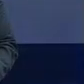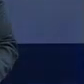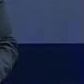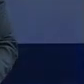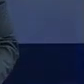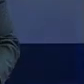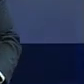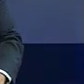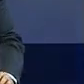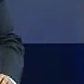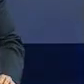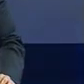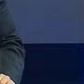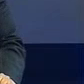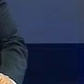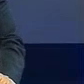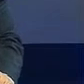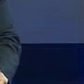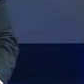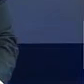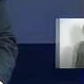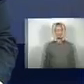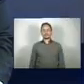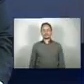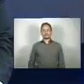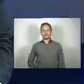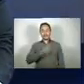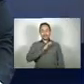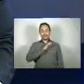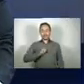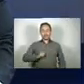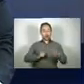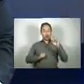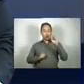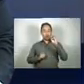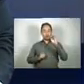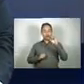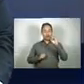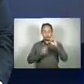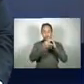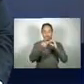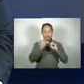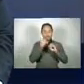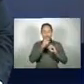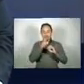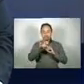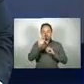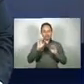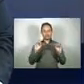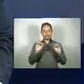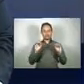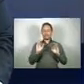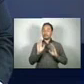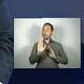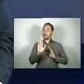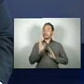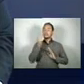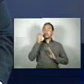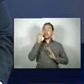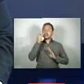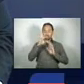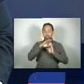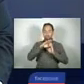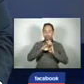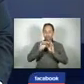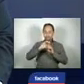El Salvador no registra casos de la variante de COVID-19, Omicron, pero médicos especialistas advierten que si no se refuerzan las medidas de